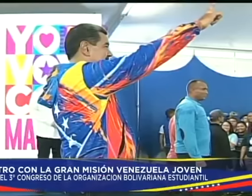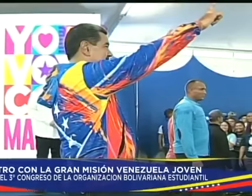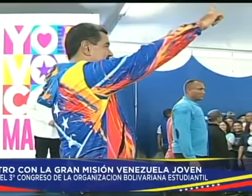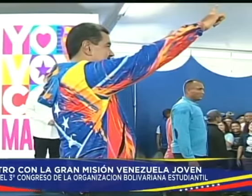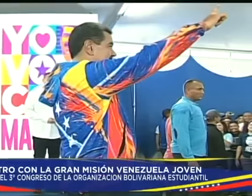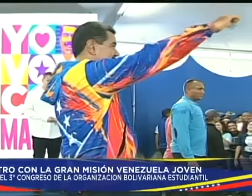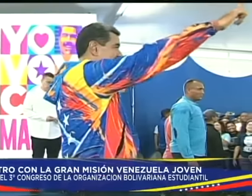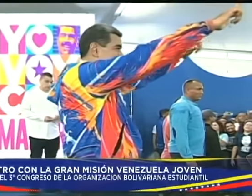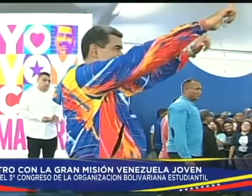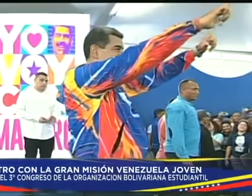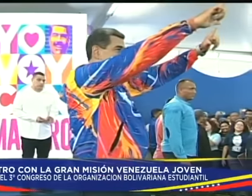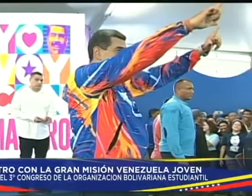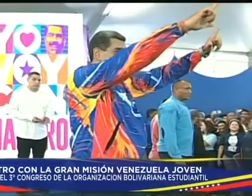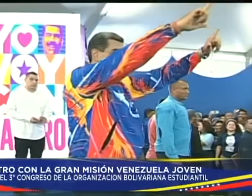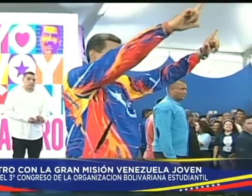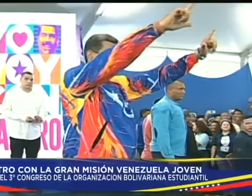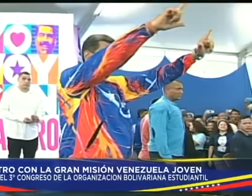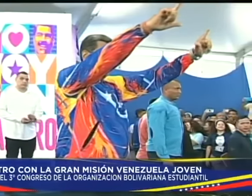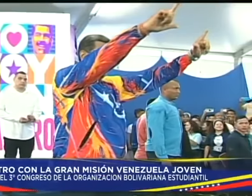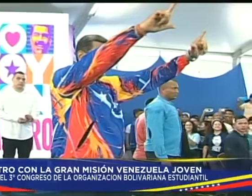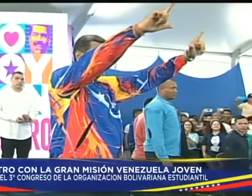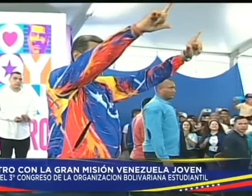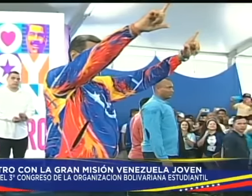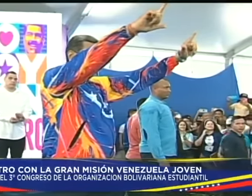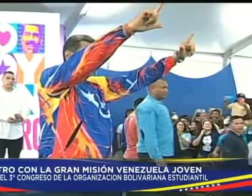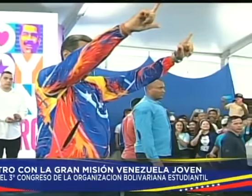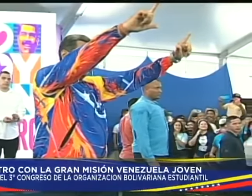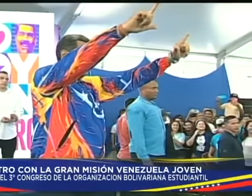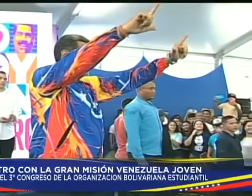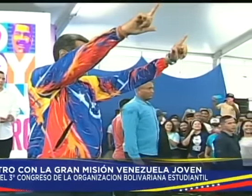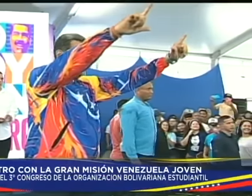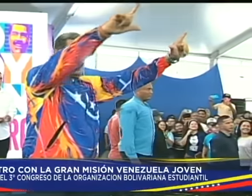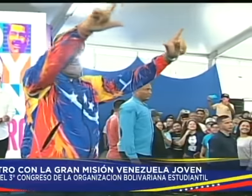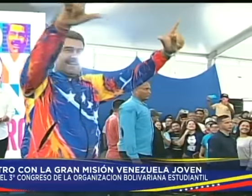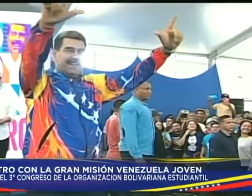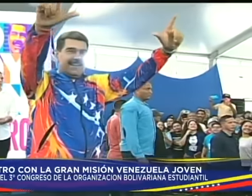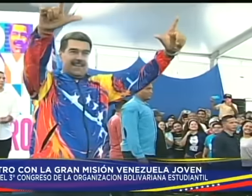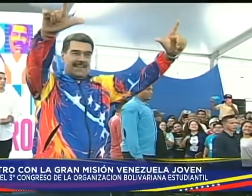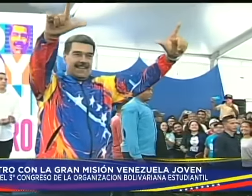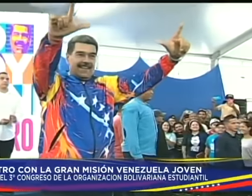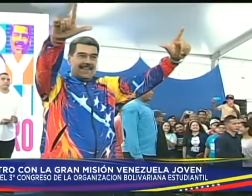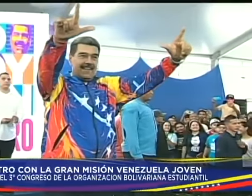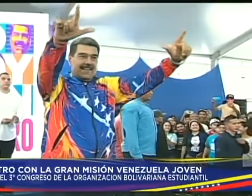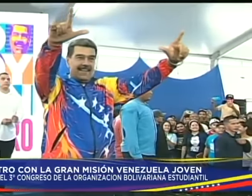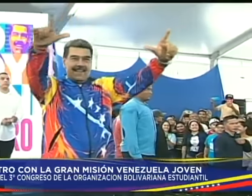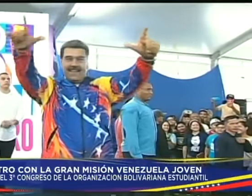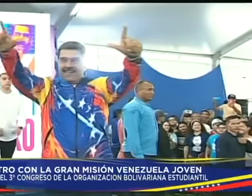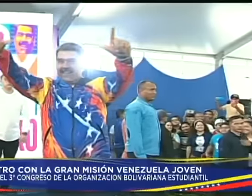tú sabes cómo hay que darle para atrás y luego para adante no muy